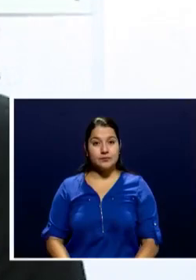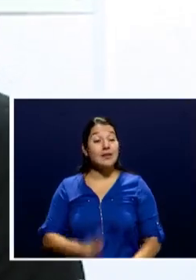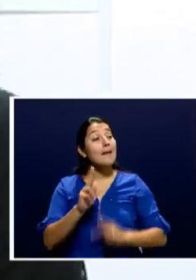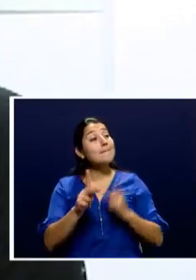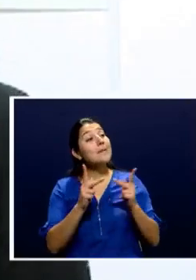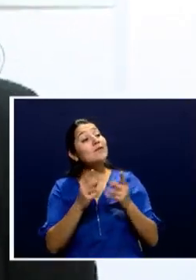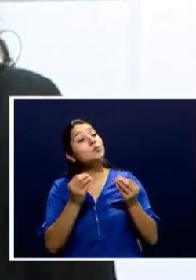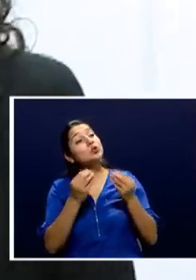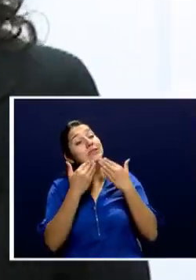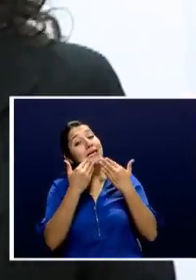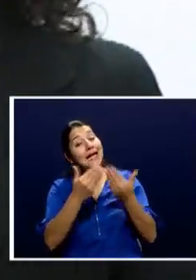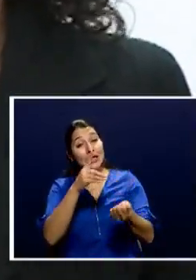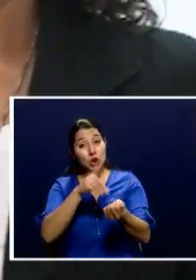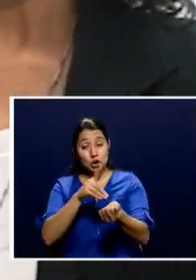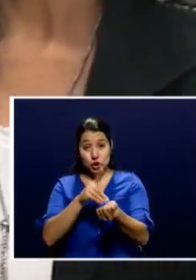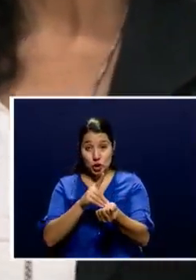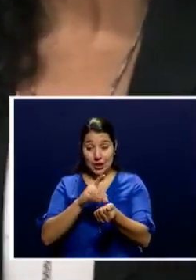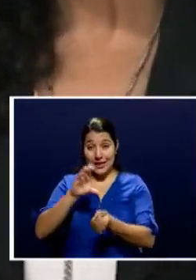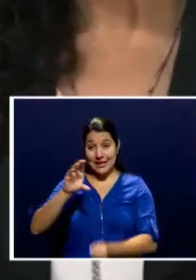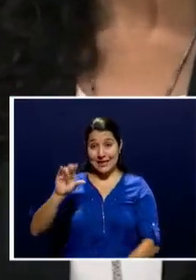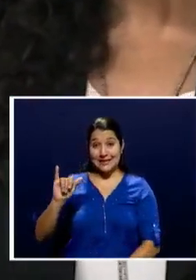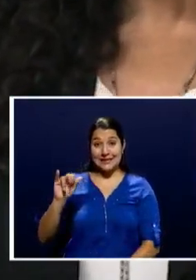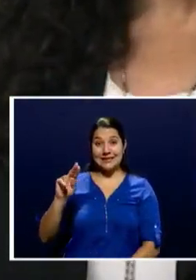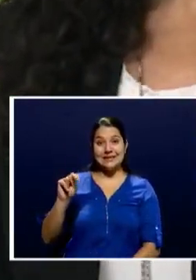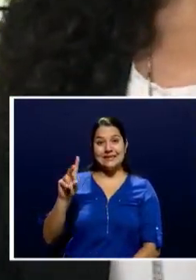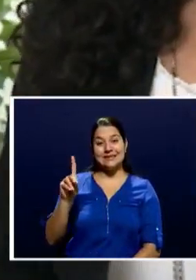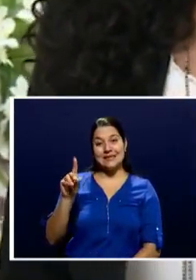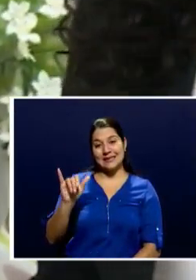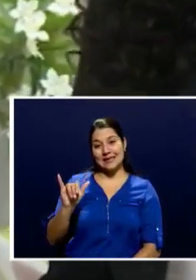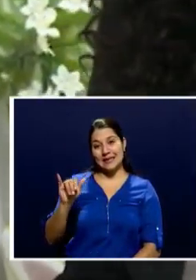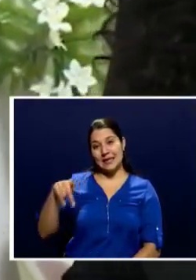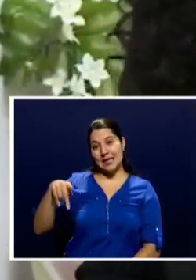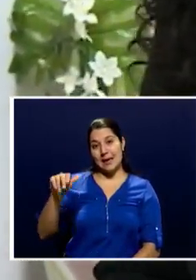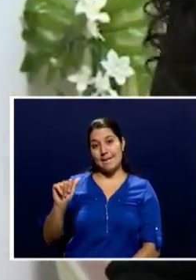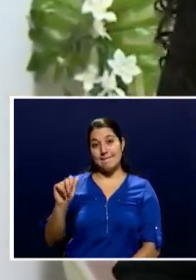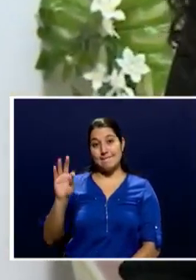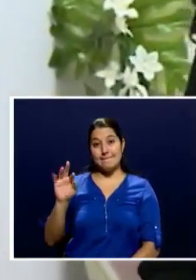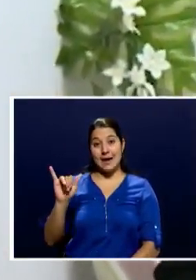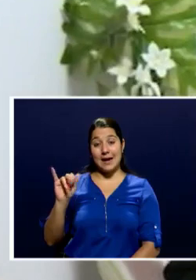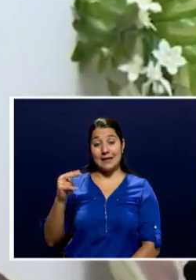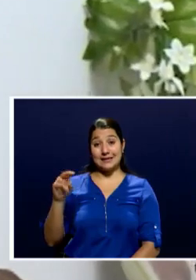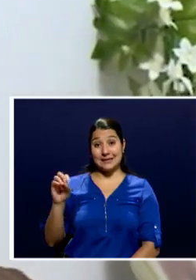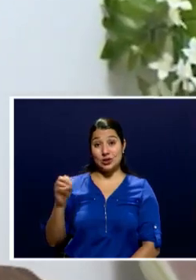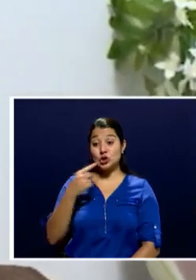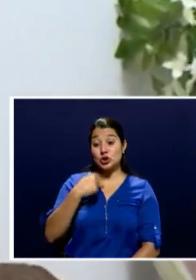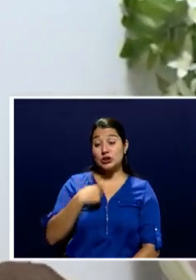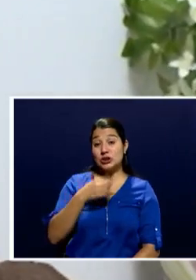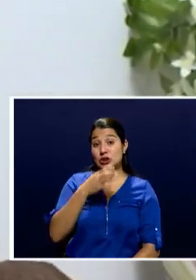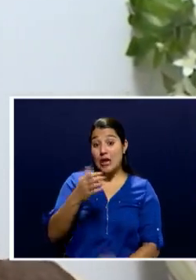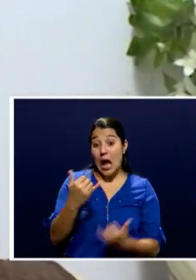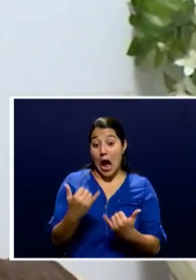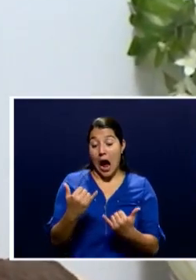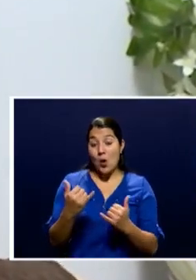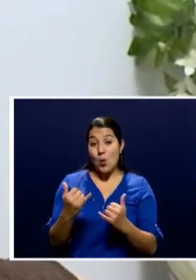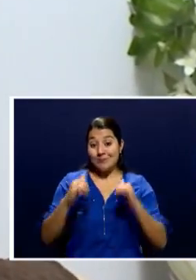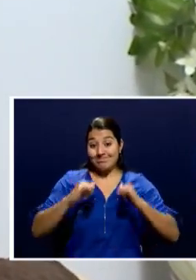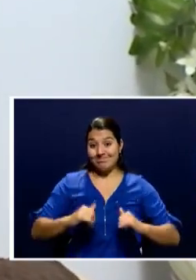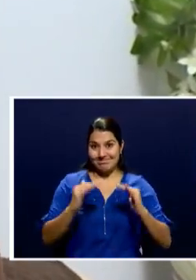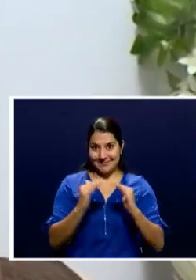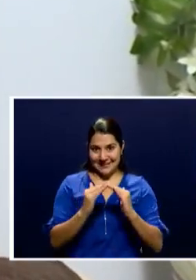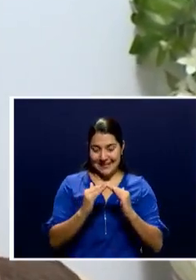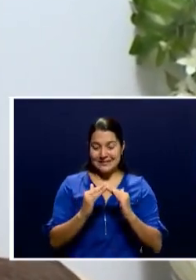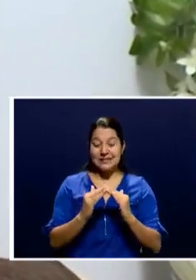Perfecto, muchas gracias a la doctora Cindy Patiño, que nos brindaba estas recomendaciones en estos días de aislamiento social que estamos viviendo como país. Antes de